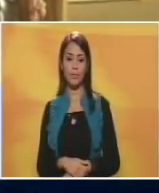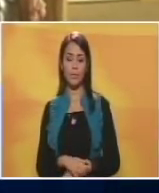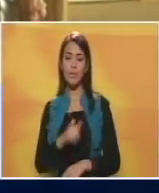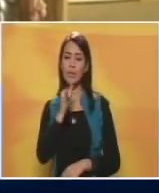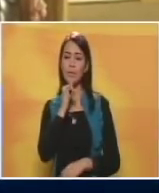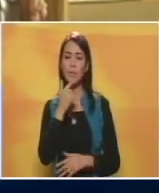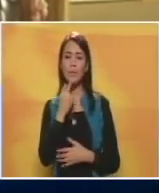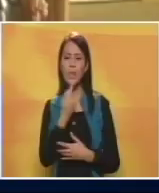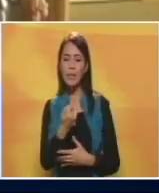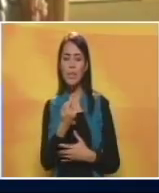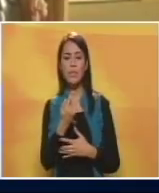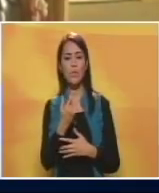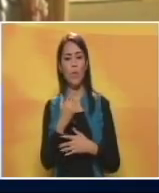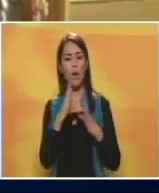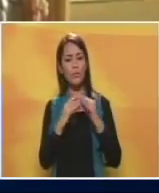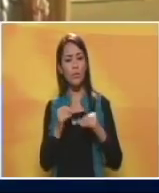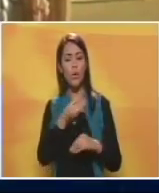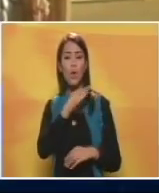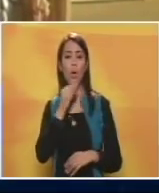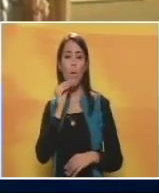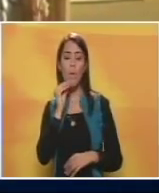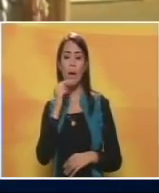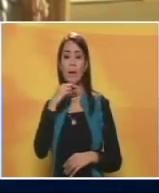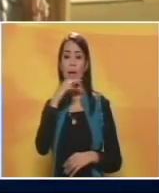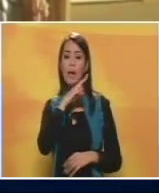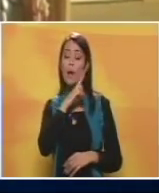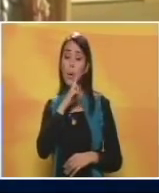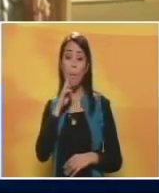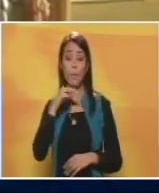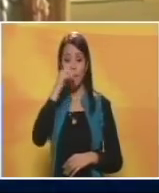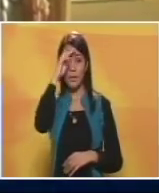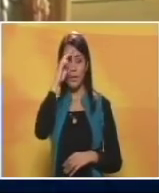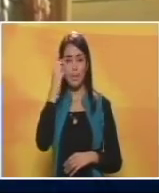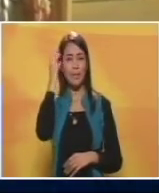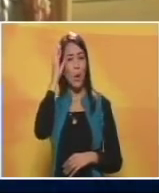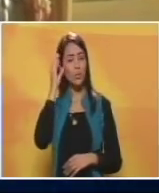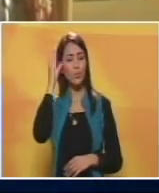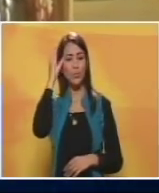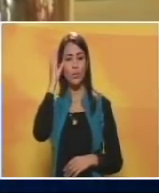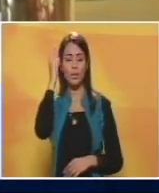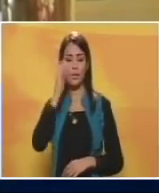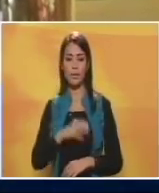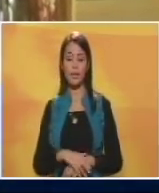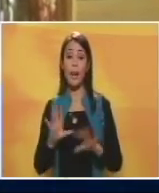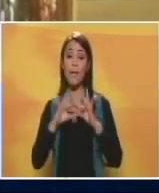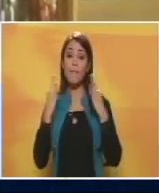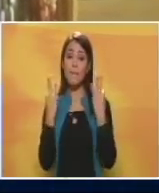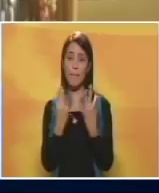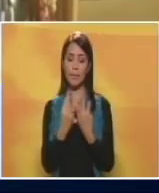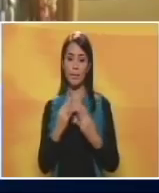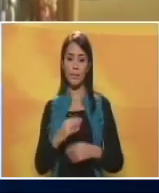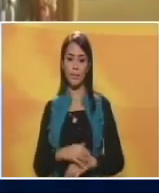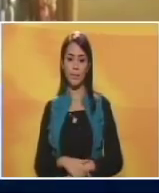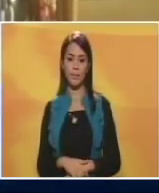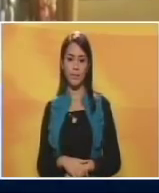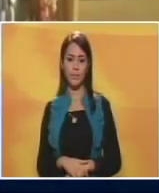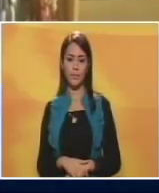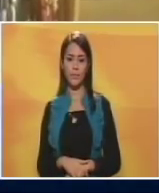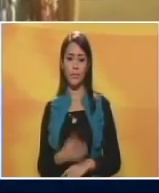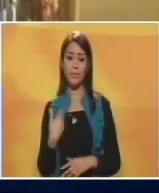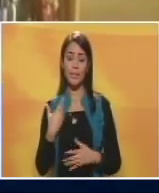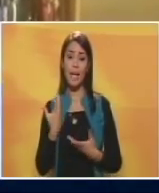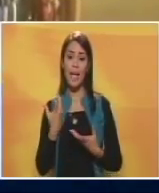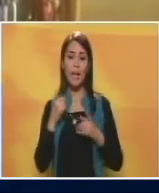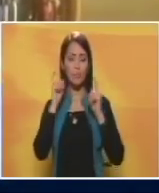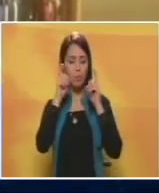que le doy a la juventud, a los padres, es que tomen conciencia, las familias, a la hora de educar a